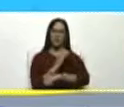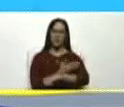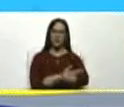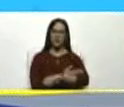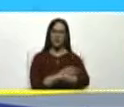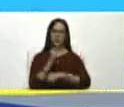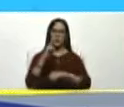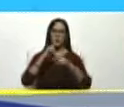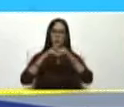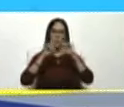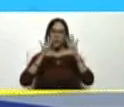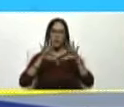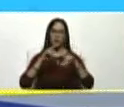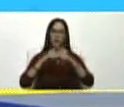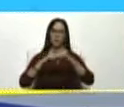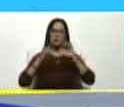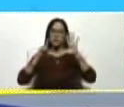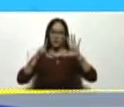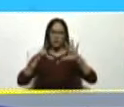el 1x10x7.